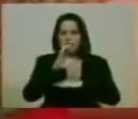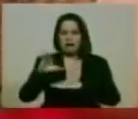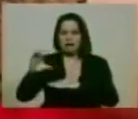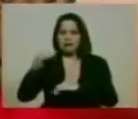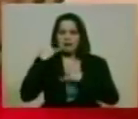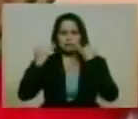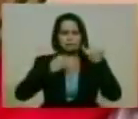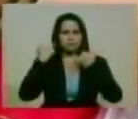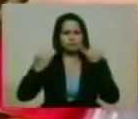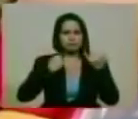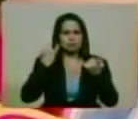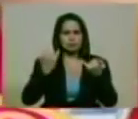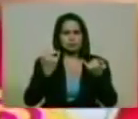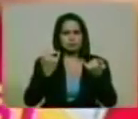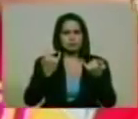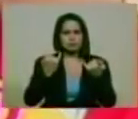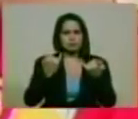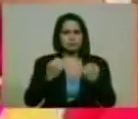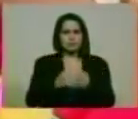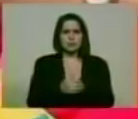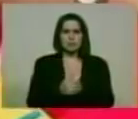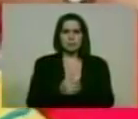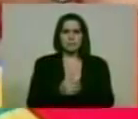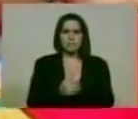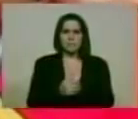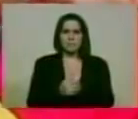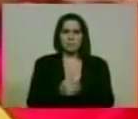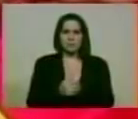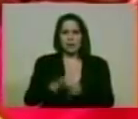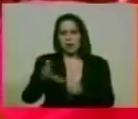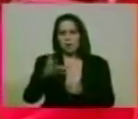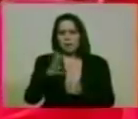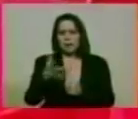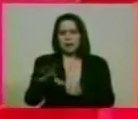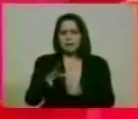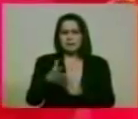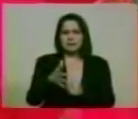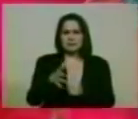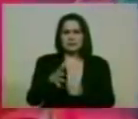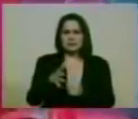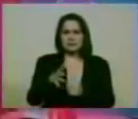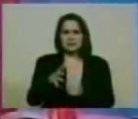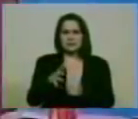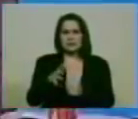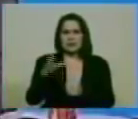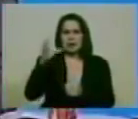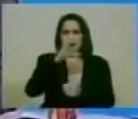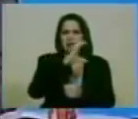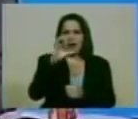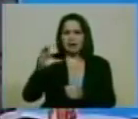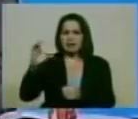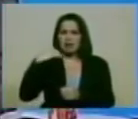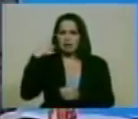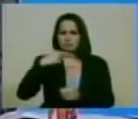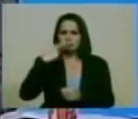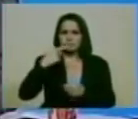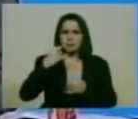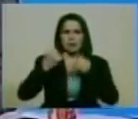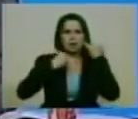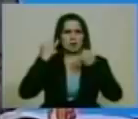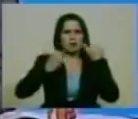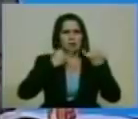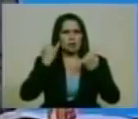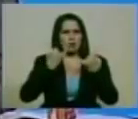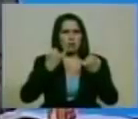Inclusive, hay grandes similitudes entre el cariña y el lenguaje de